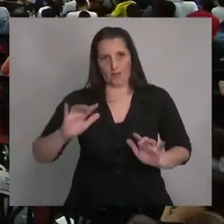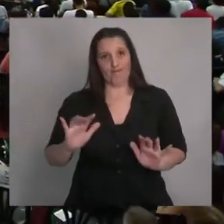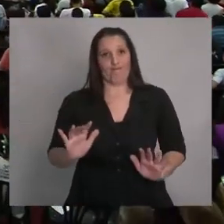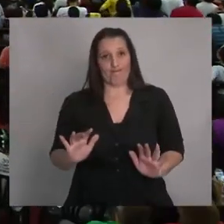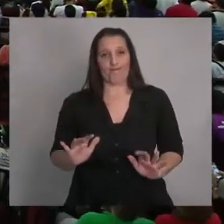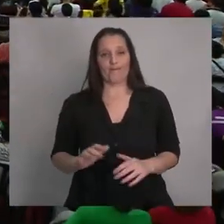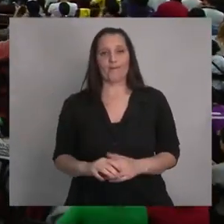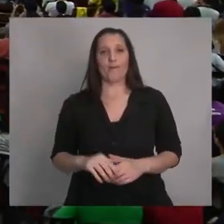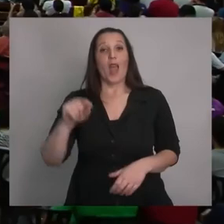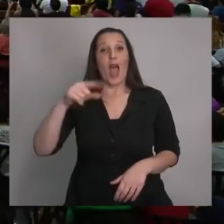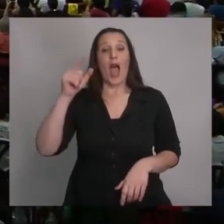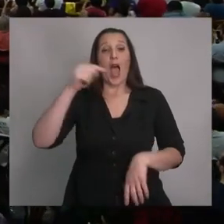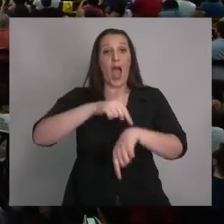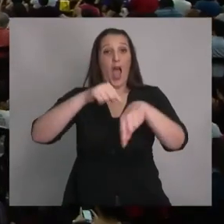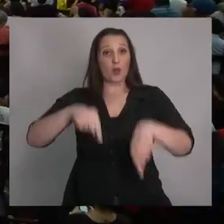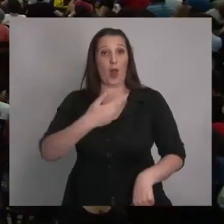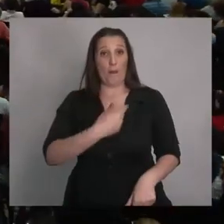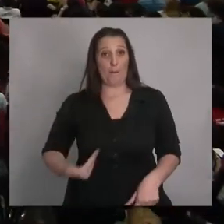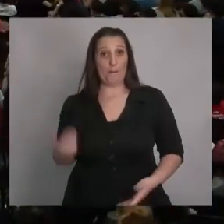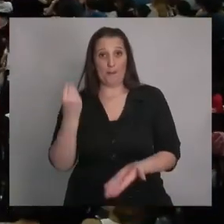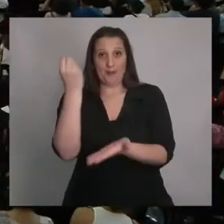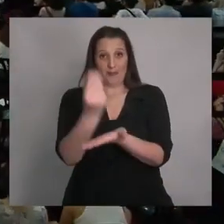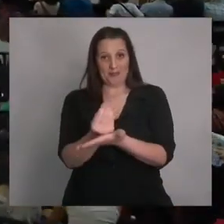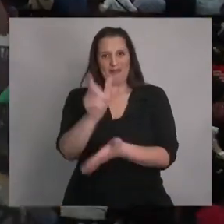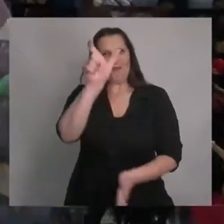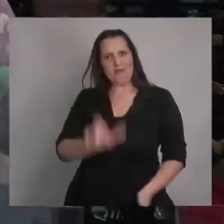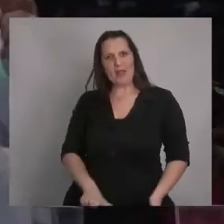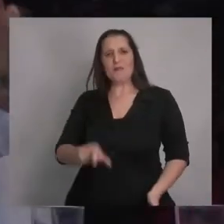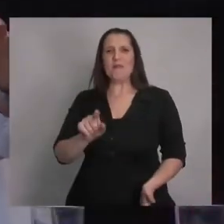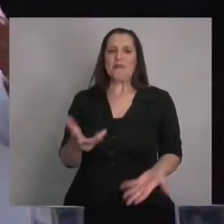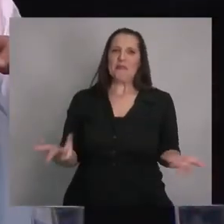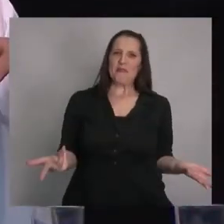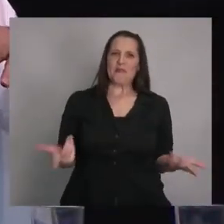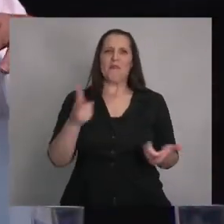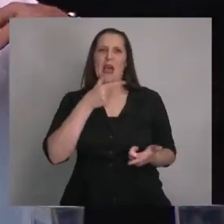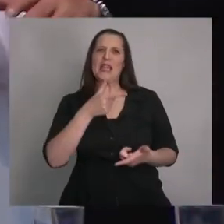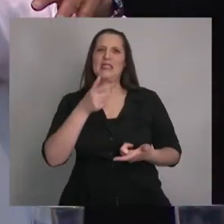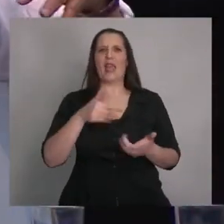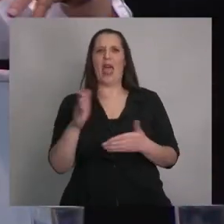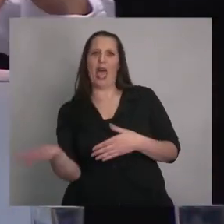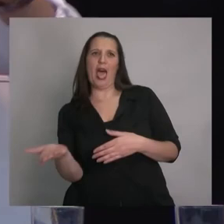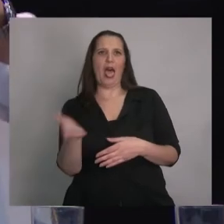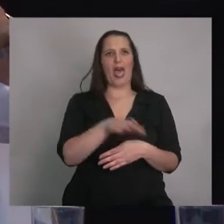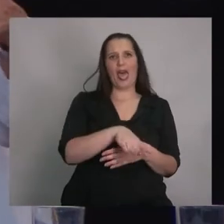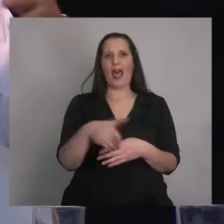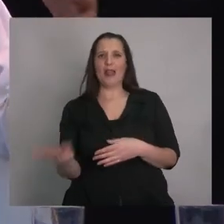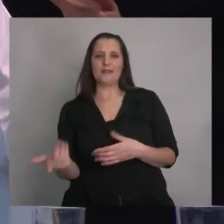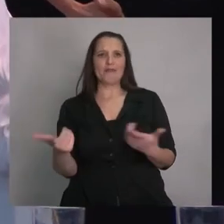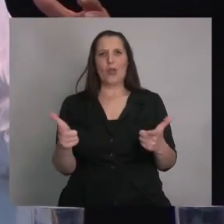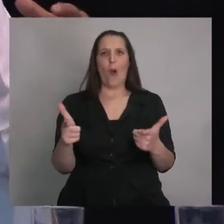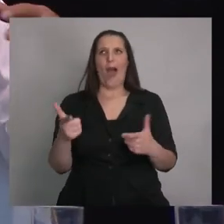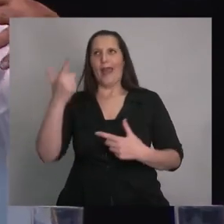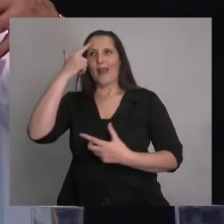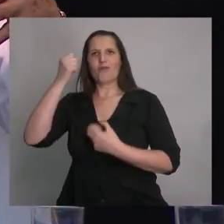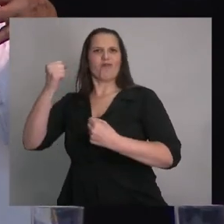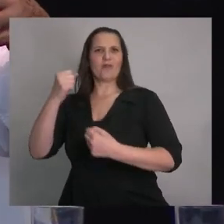el actual presidente que es un hombre que como se dice ni chicha ni limonada ni es una cosa y es la